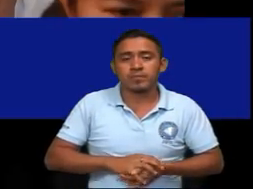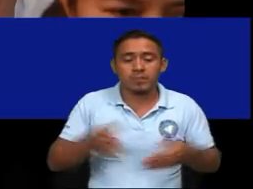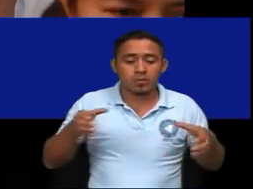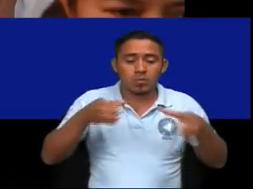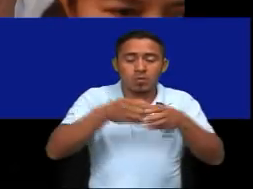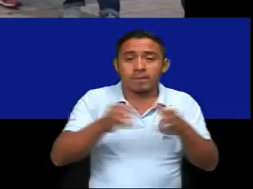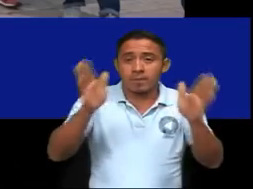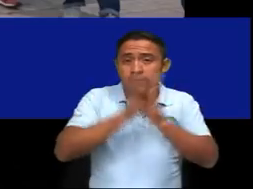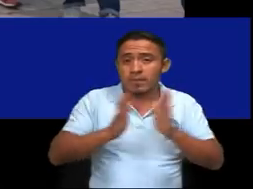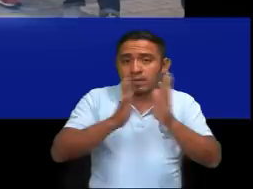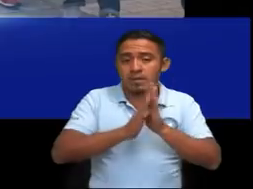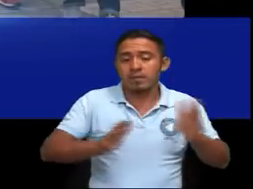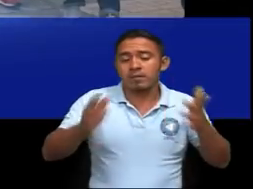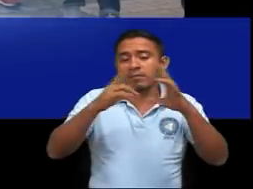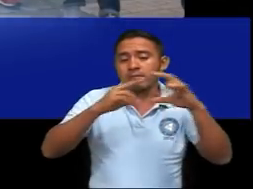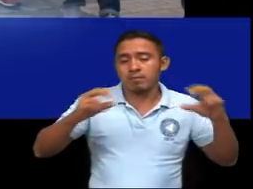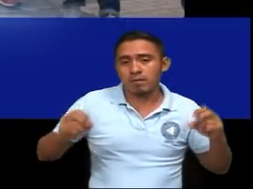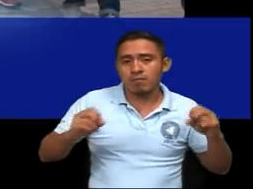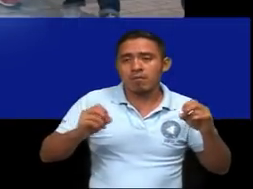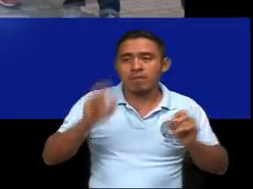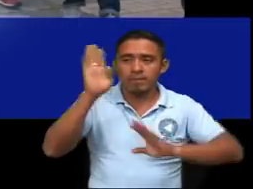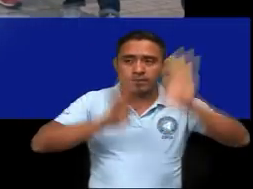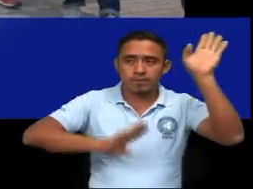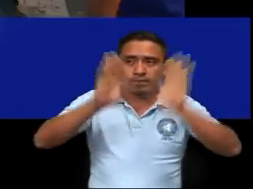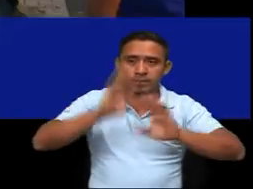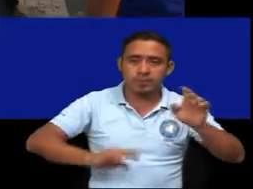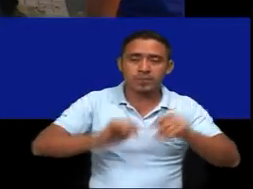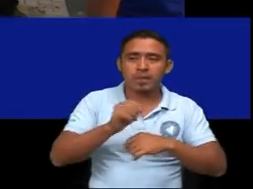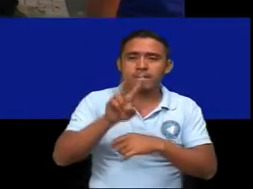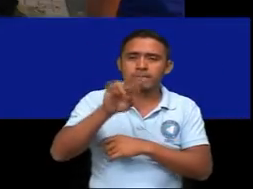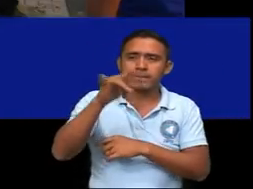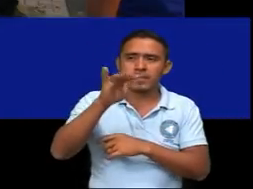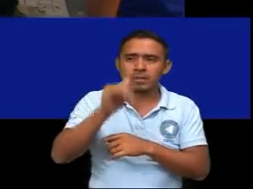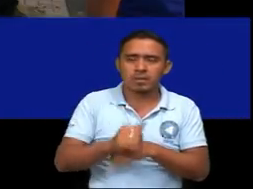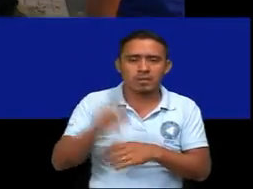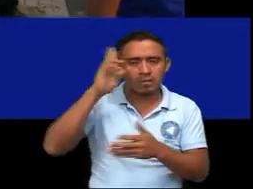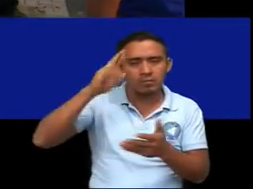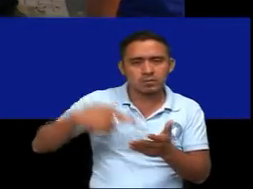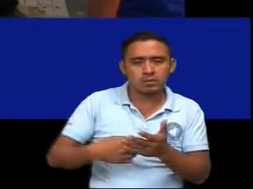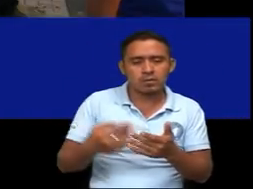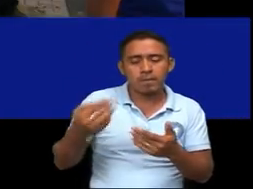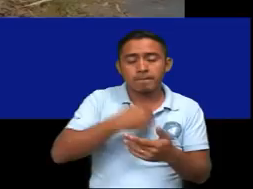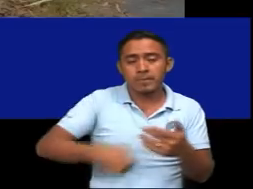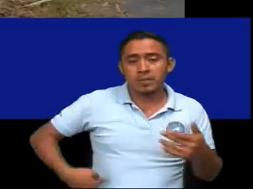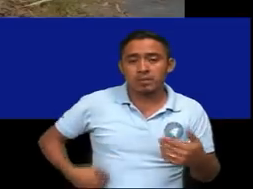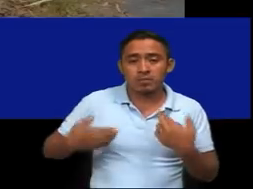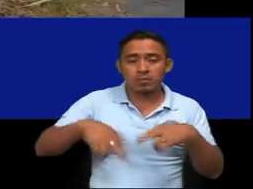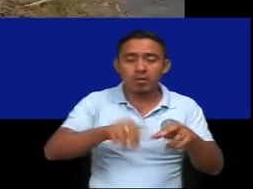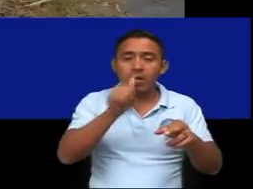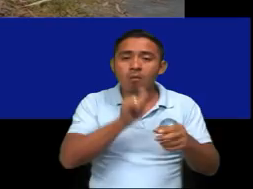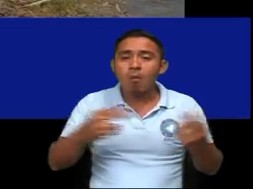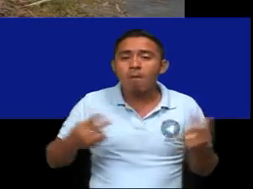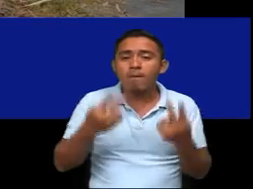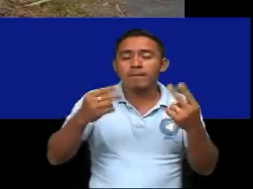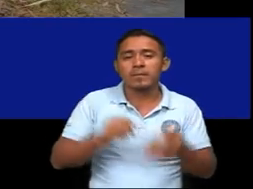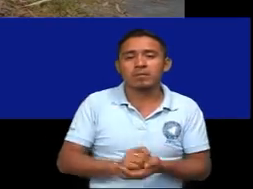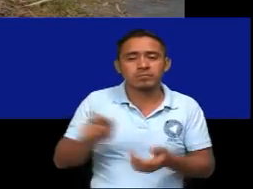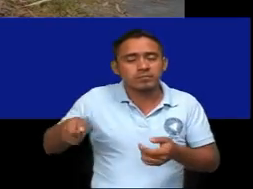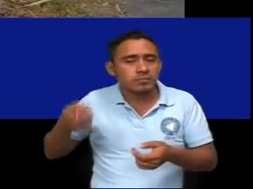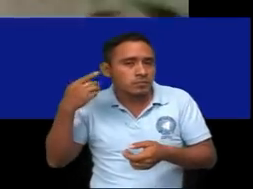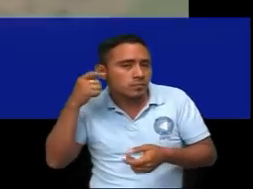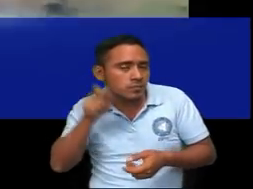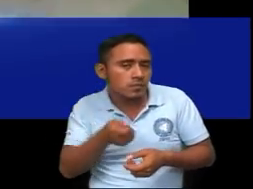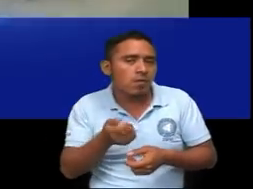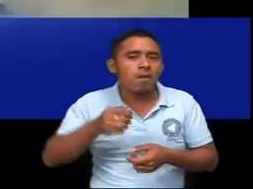Comunidad Evangélica de Nicaragua participará de la vigilia en conmemoración del Ministerio Ríos de Agua Viva y Radio